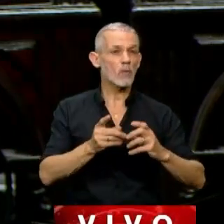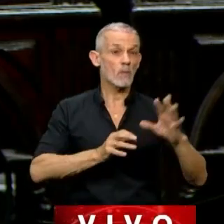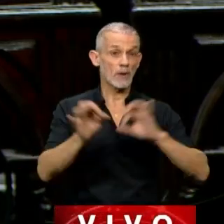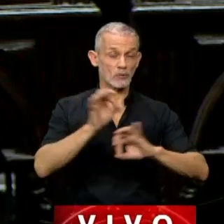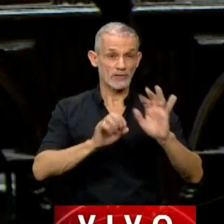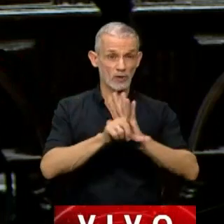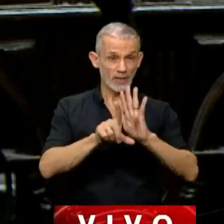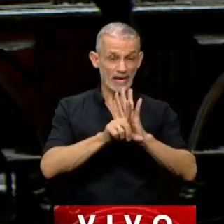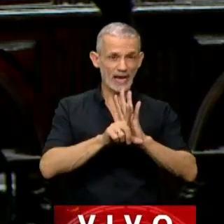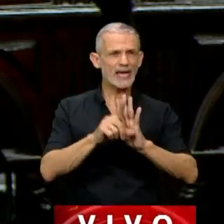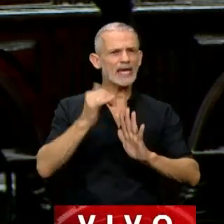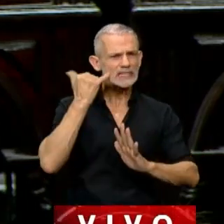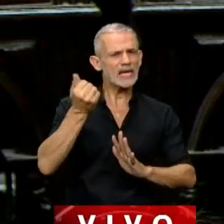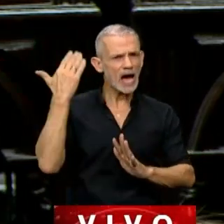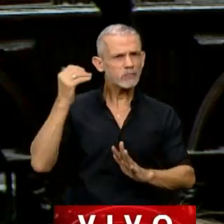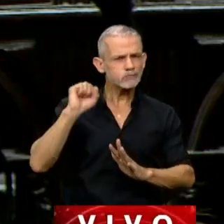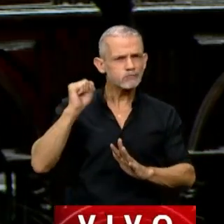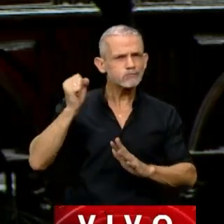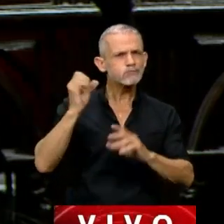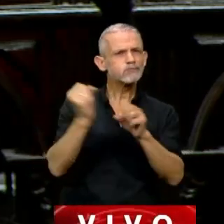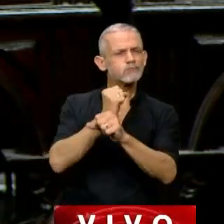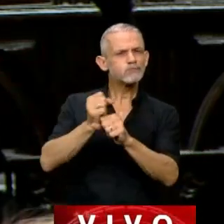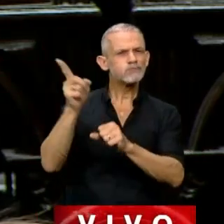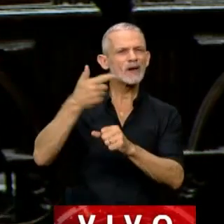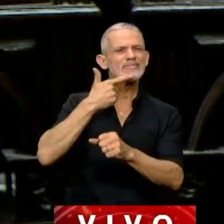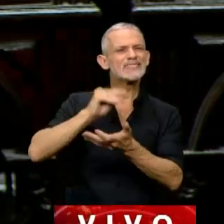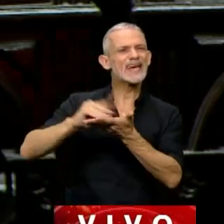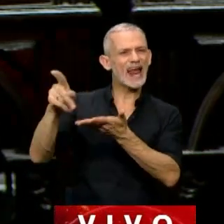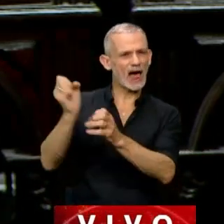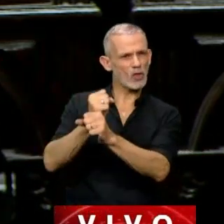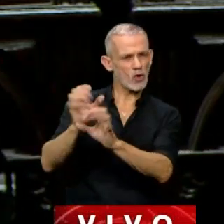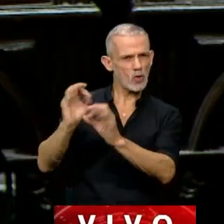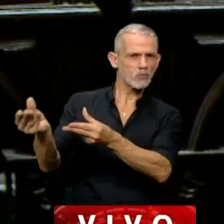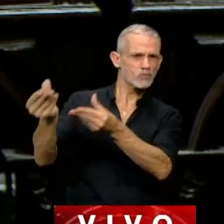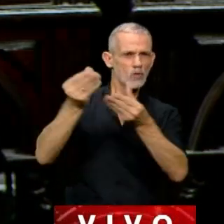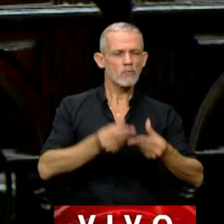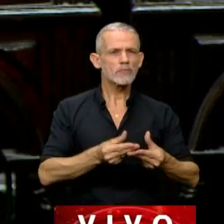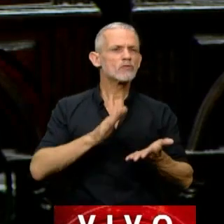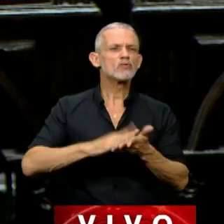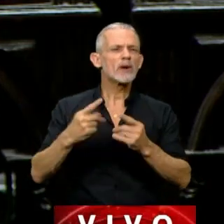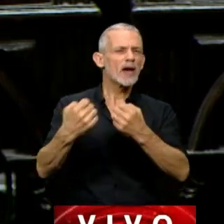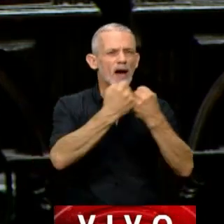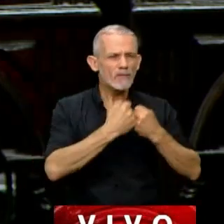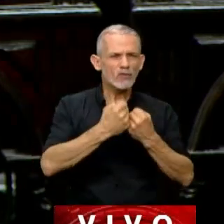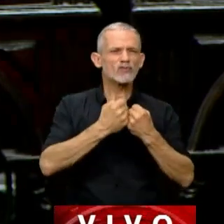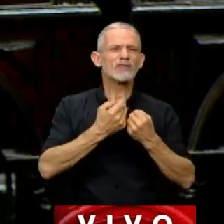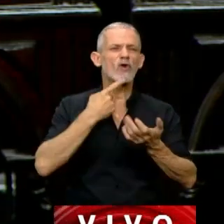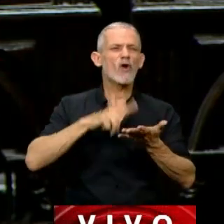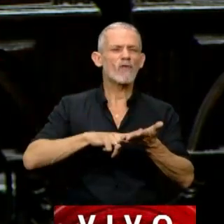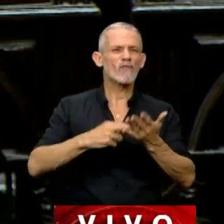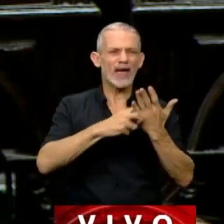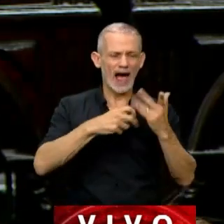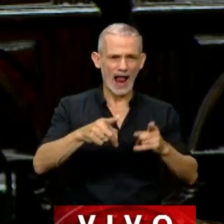proyecto que ya tiene media sanción del senado respecto del consenso fiscal